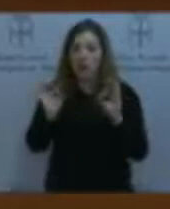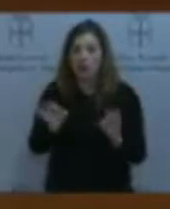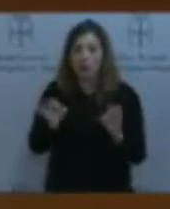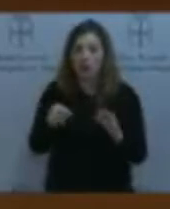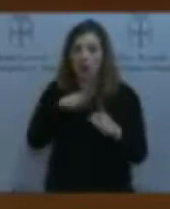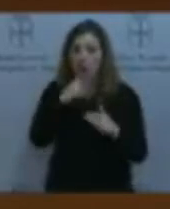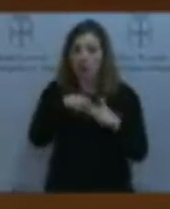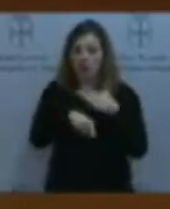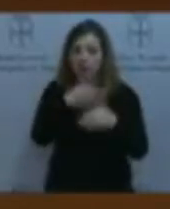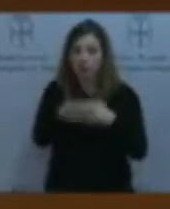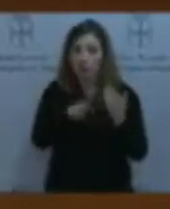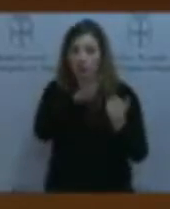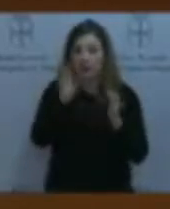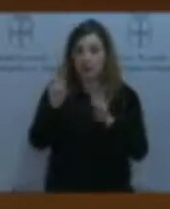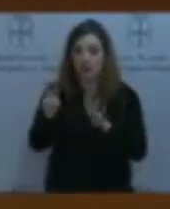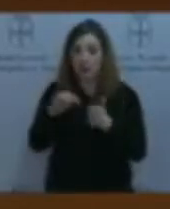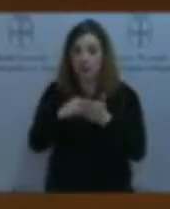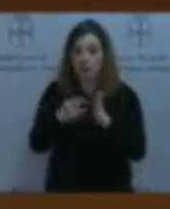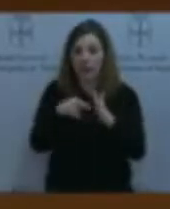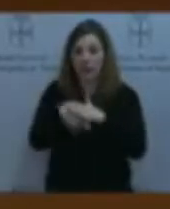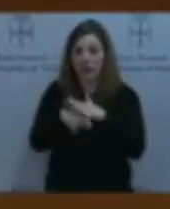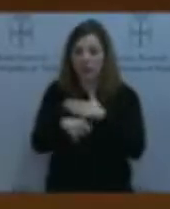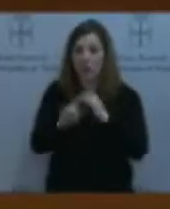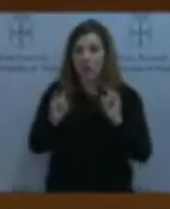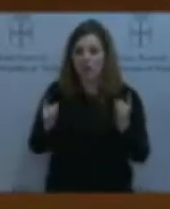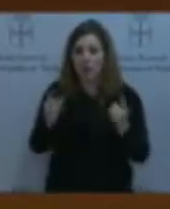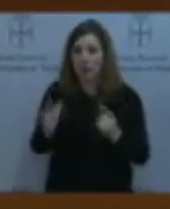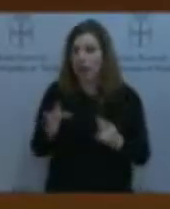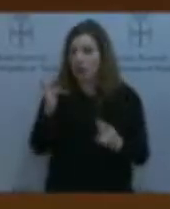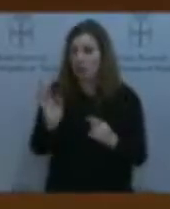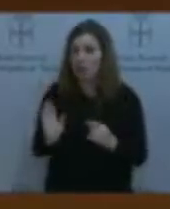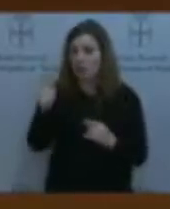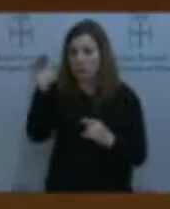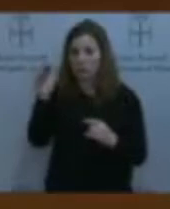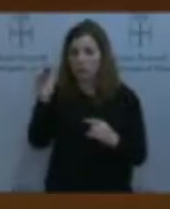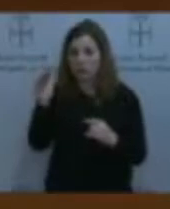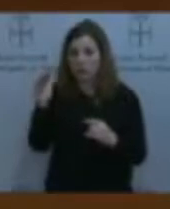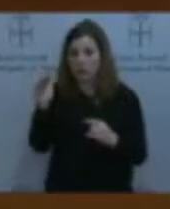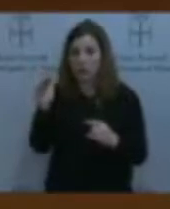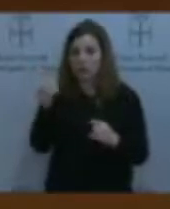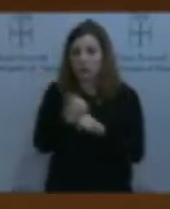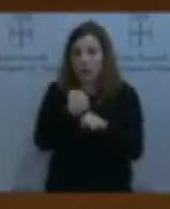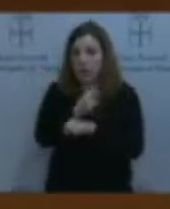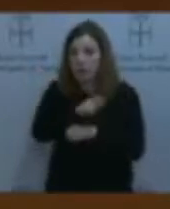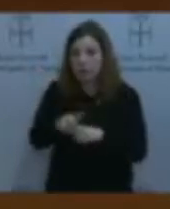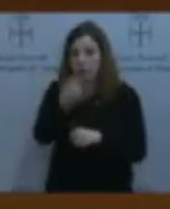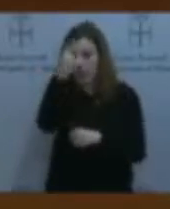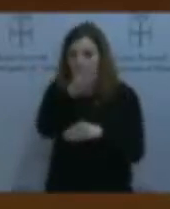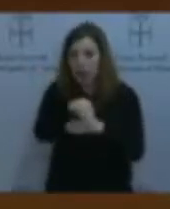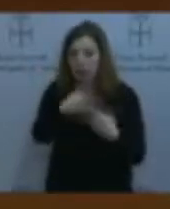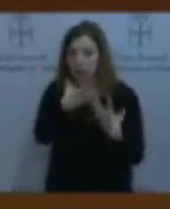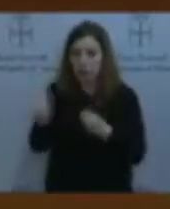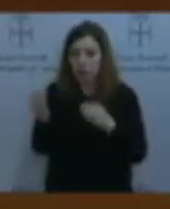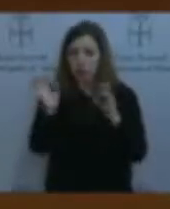gestión forestal. Y además, sobre los montes de utilidad pública trabajan muchos ganaderos que ocupan superficie una vez obtenidas las licencias de pastos en el marco del